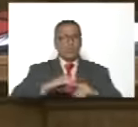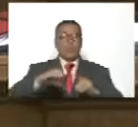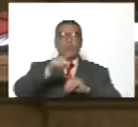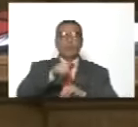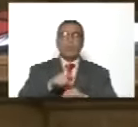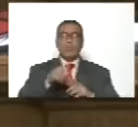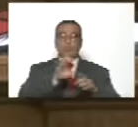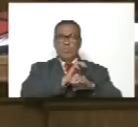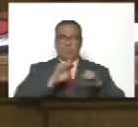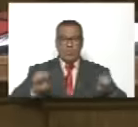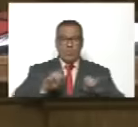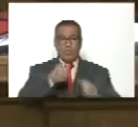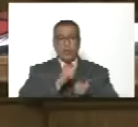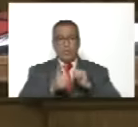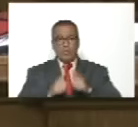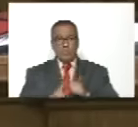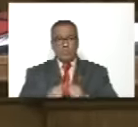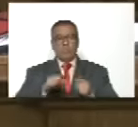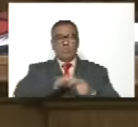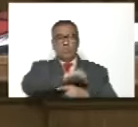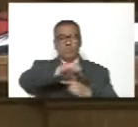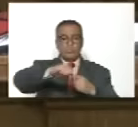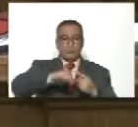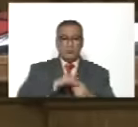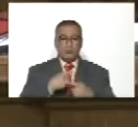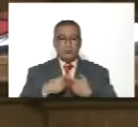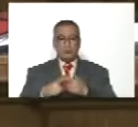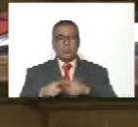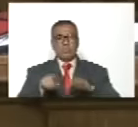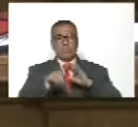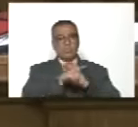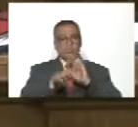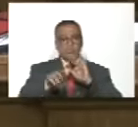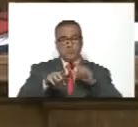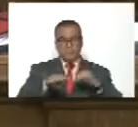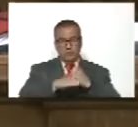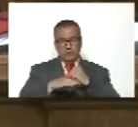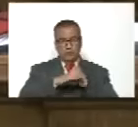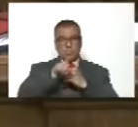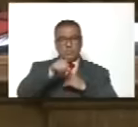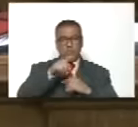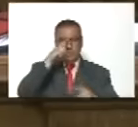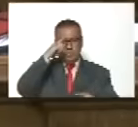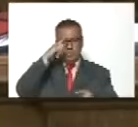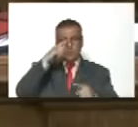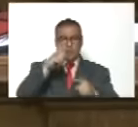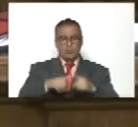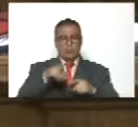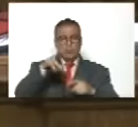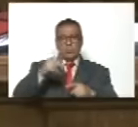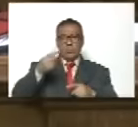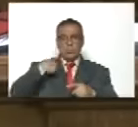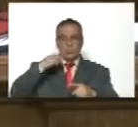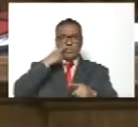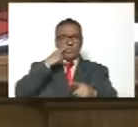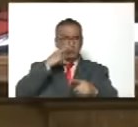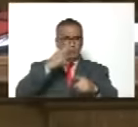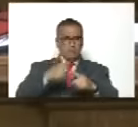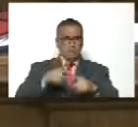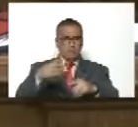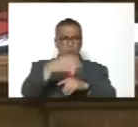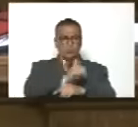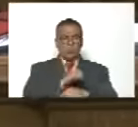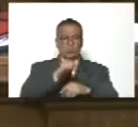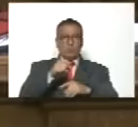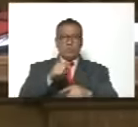cultural, educativa, deportiva, ambiental o de similar naturaleza, cuyo objeto no esté orientado a la